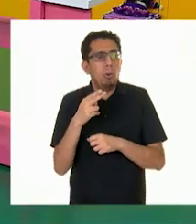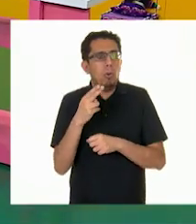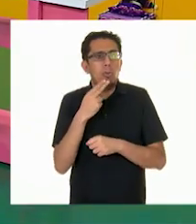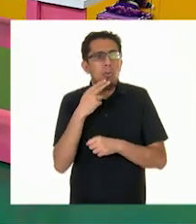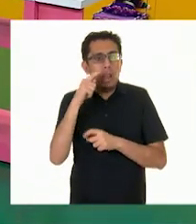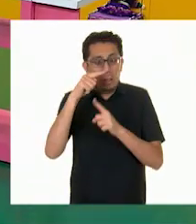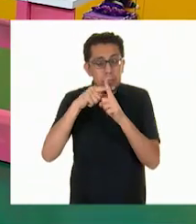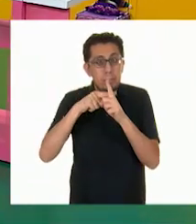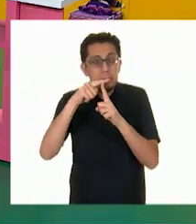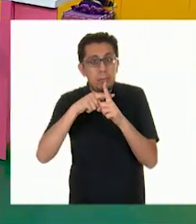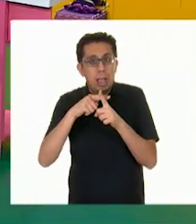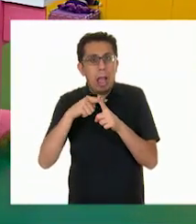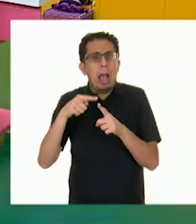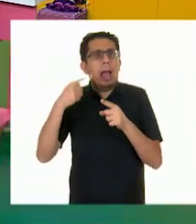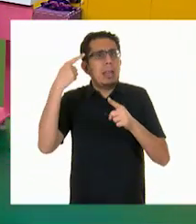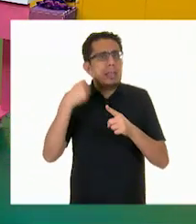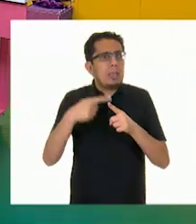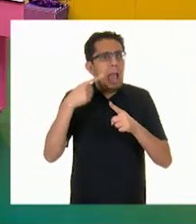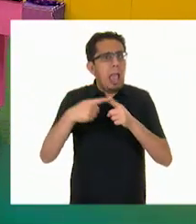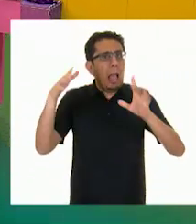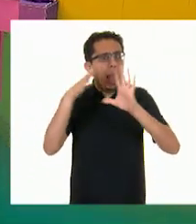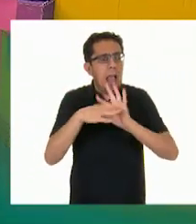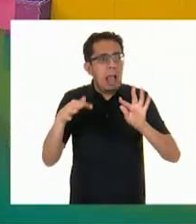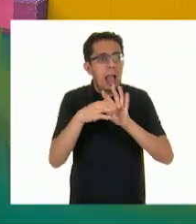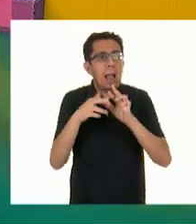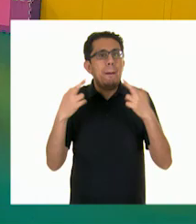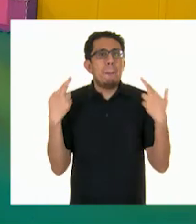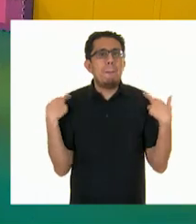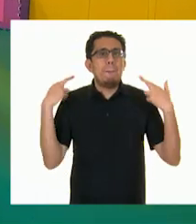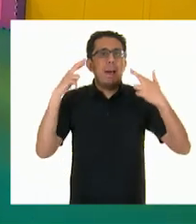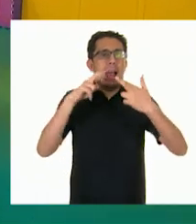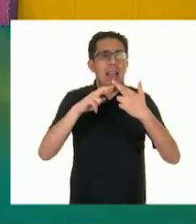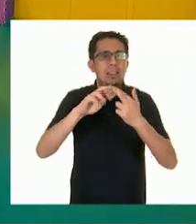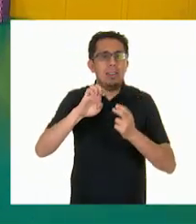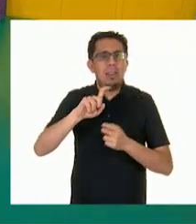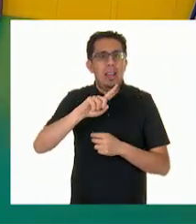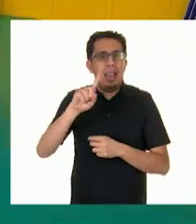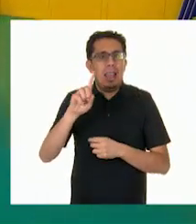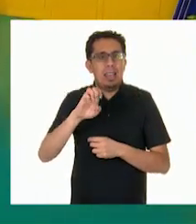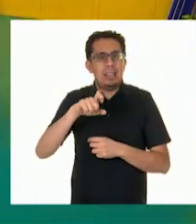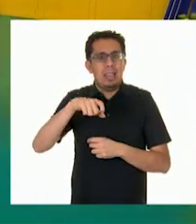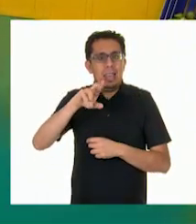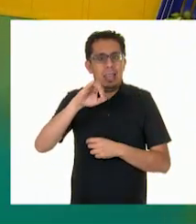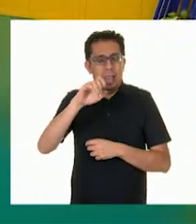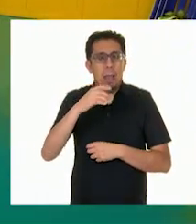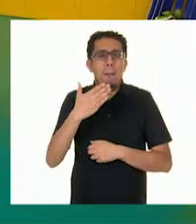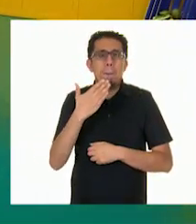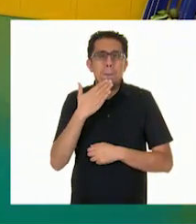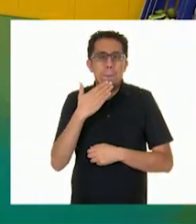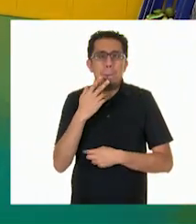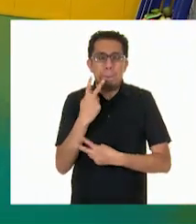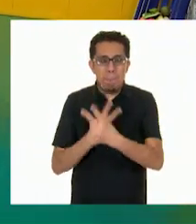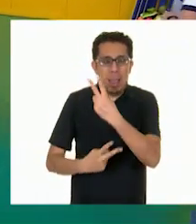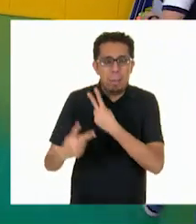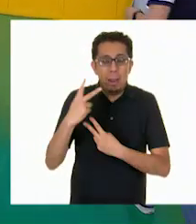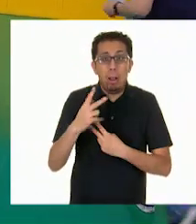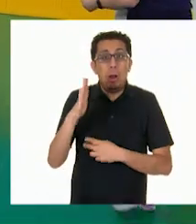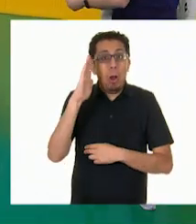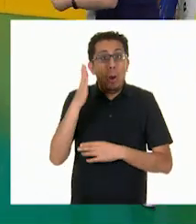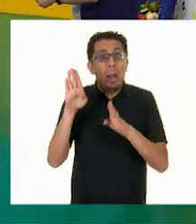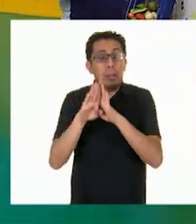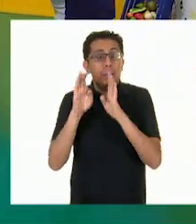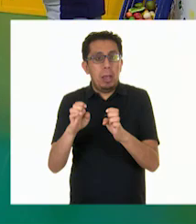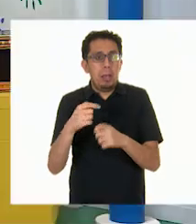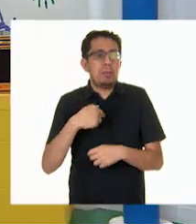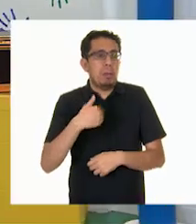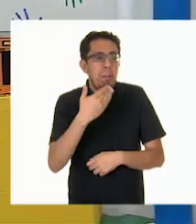saben quién nos va a resolver todas nuestras dudas? El maestro Ezequiel tiene razón. Vamos a darle la bienvenida, vengan. Hola, maestro Ezequiel, ¿cómo le va? Hola, Pepe, ¿bien